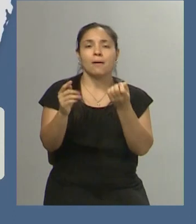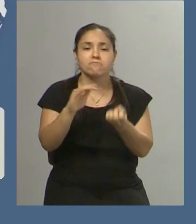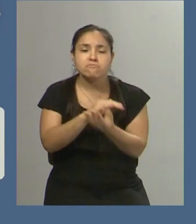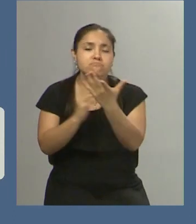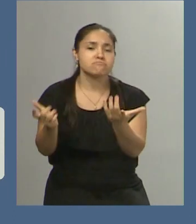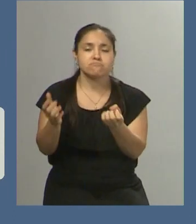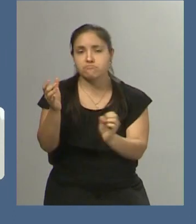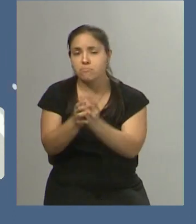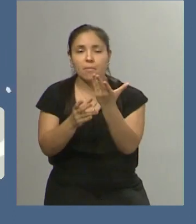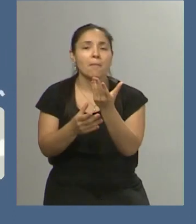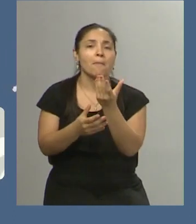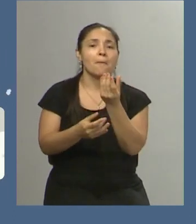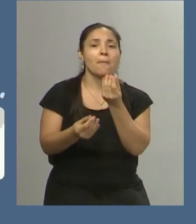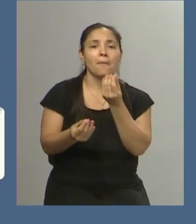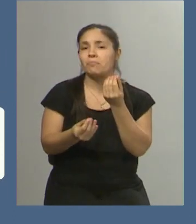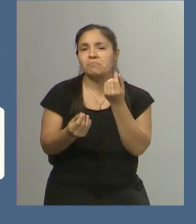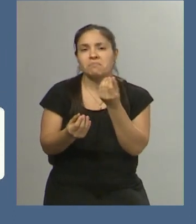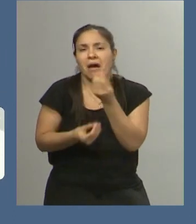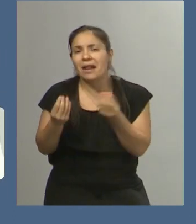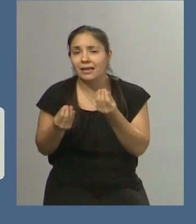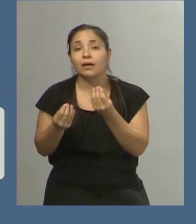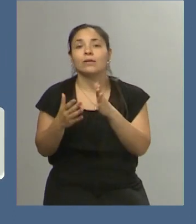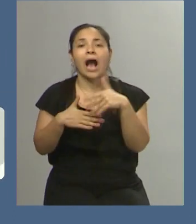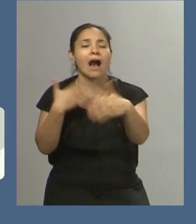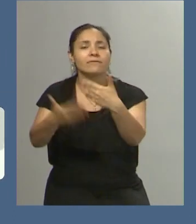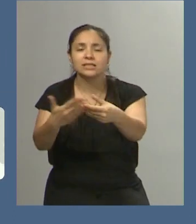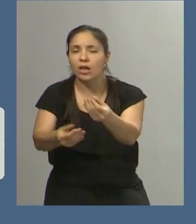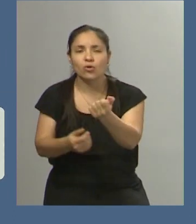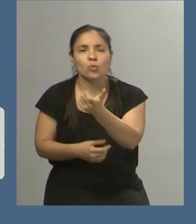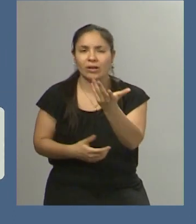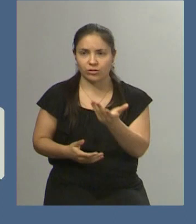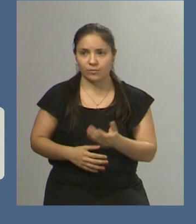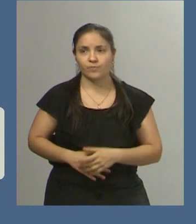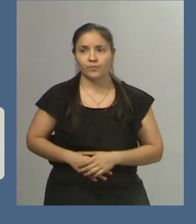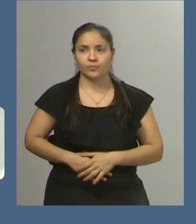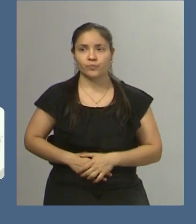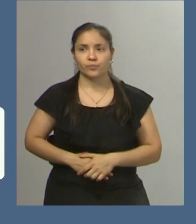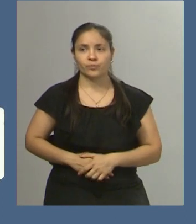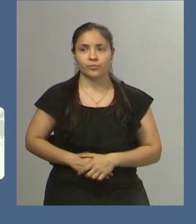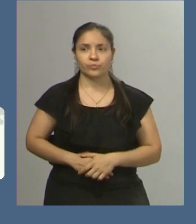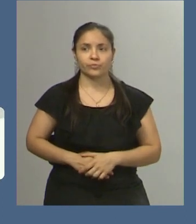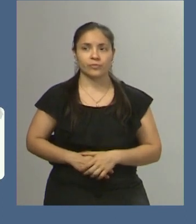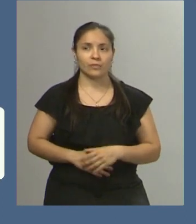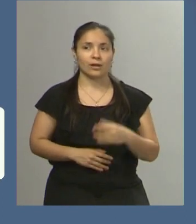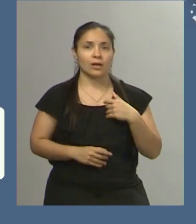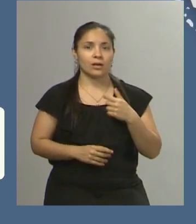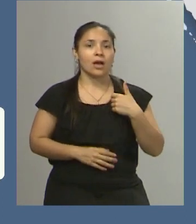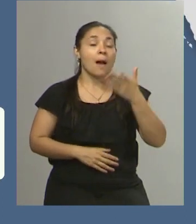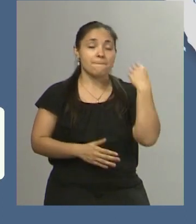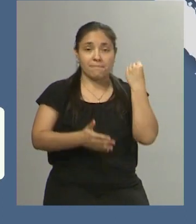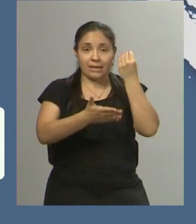avanzado en esos objetivos? Bueno, algo participé en la etapa fundacional